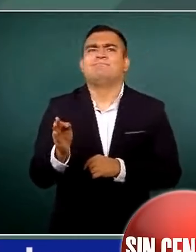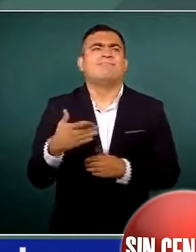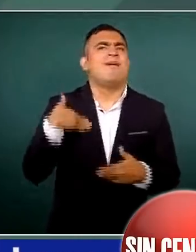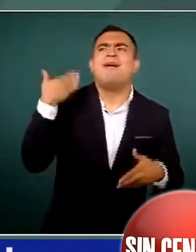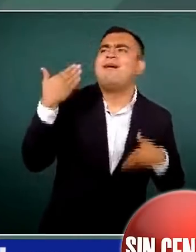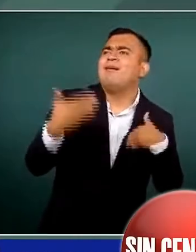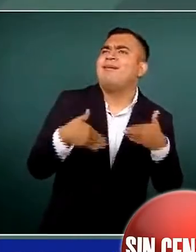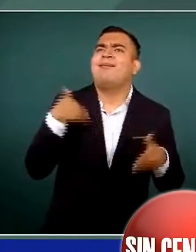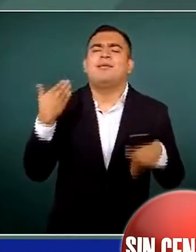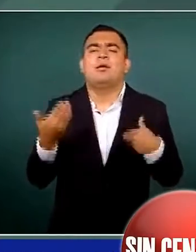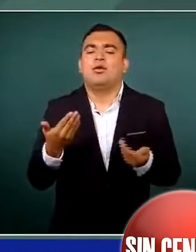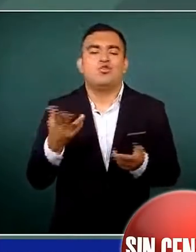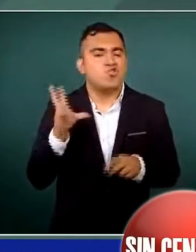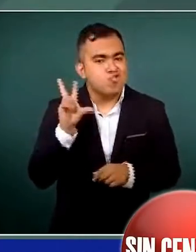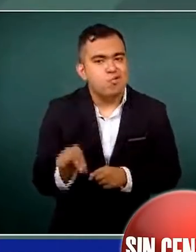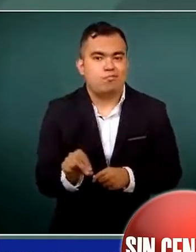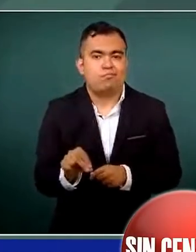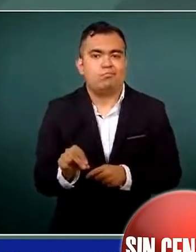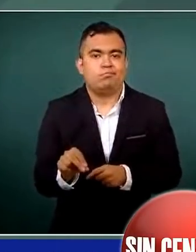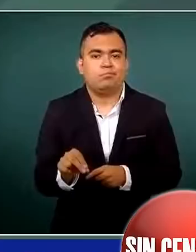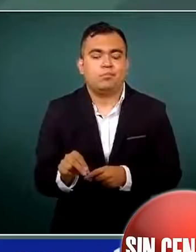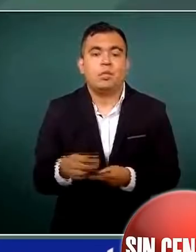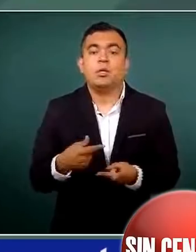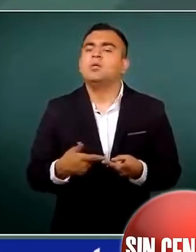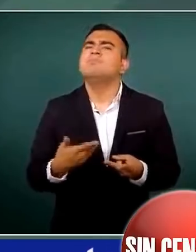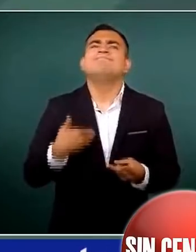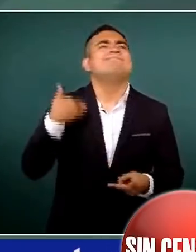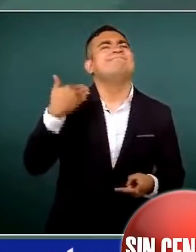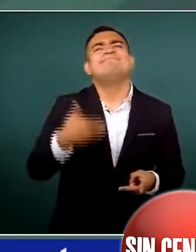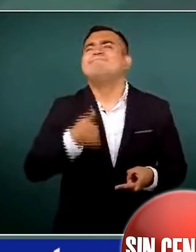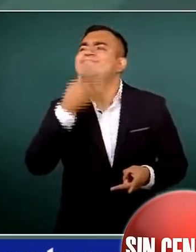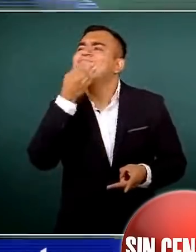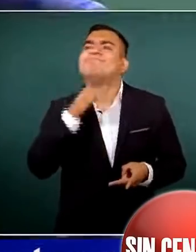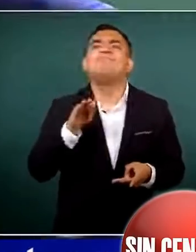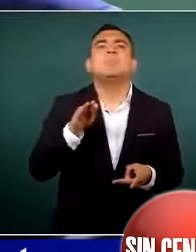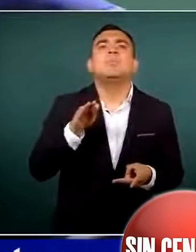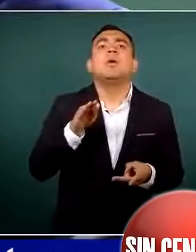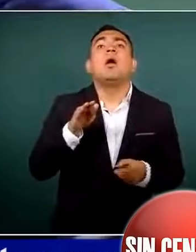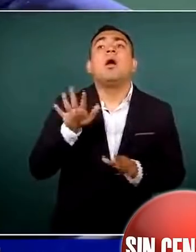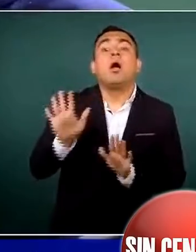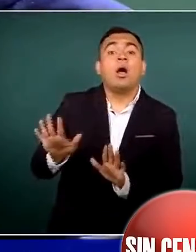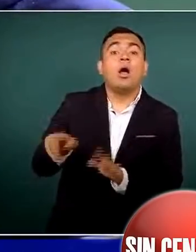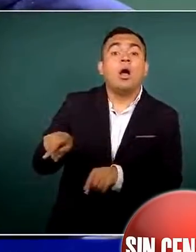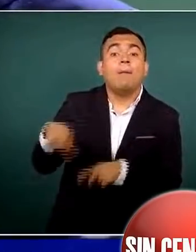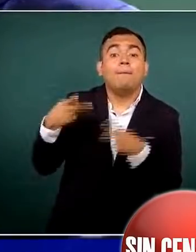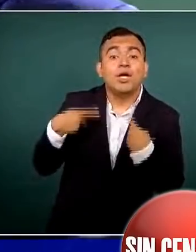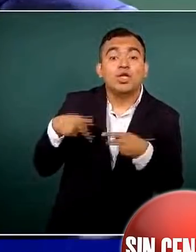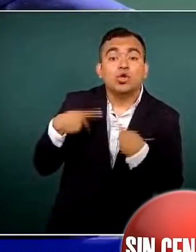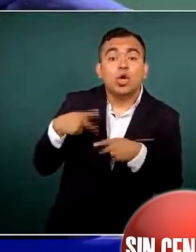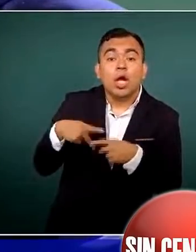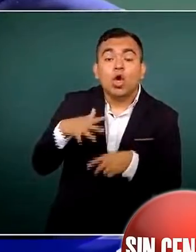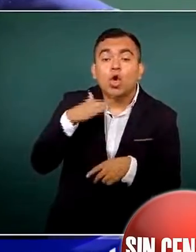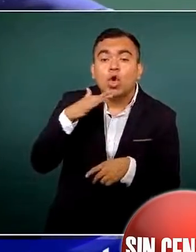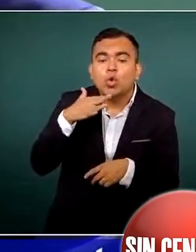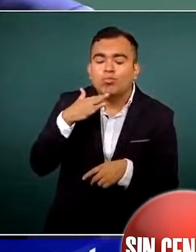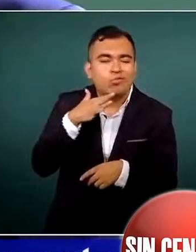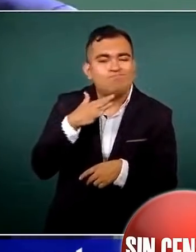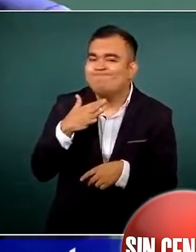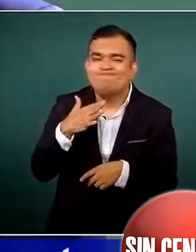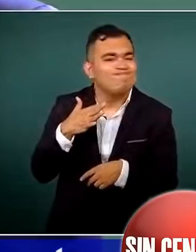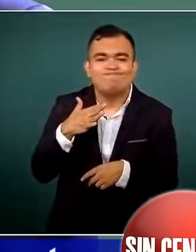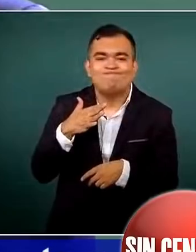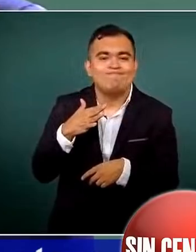no se festeje al corrupto, sino que se